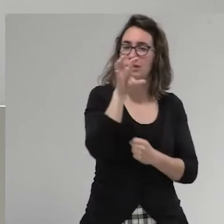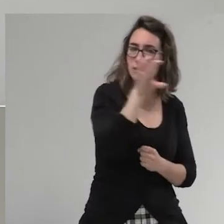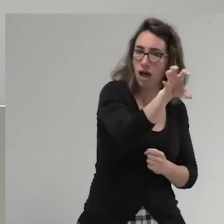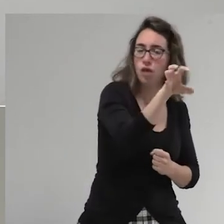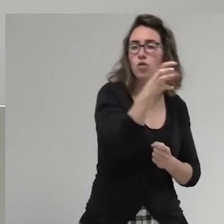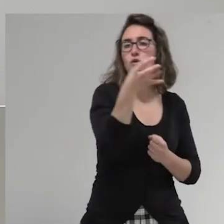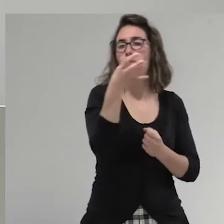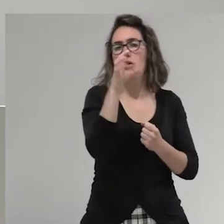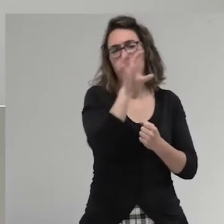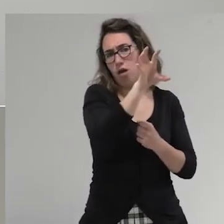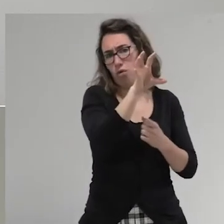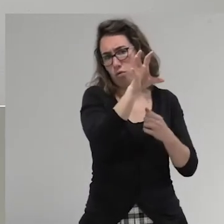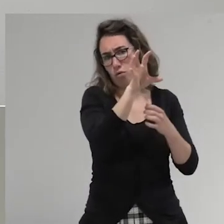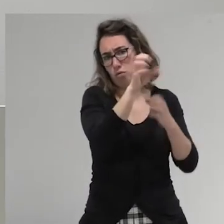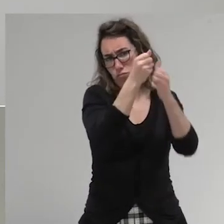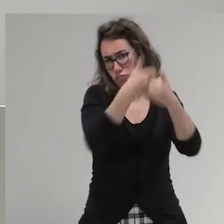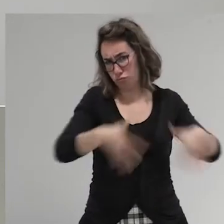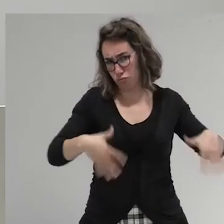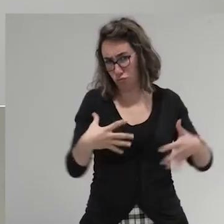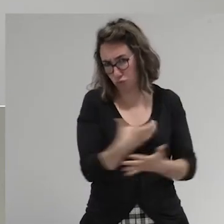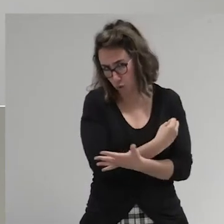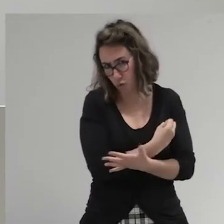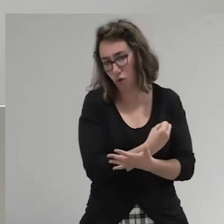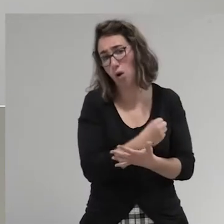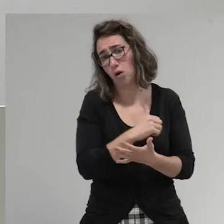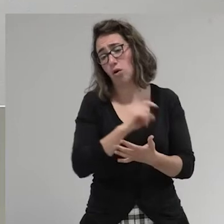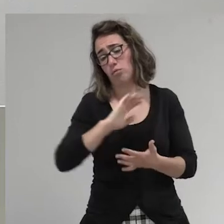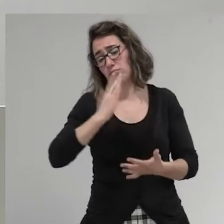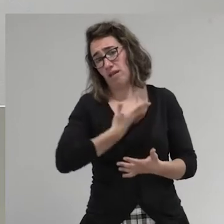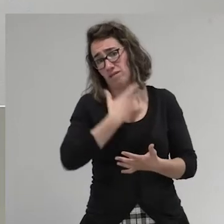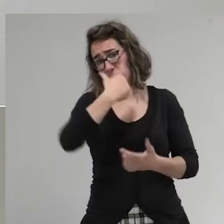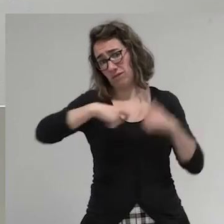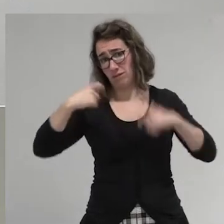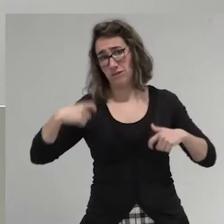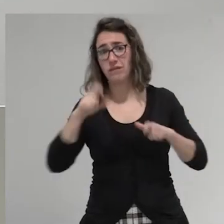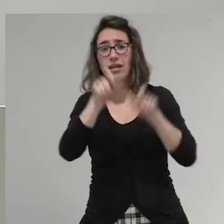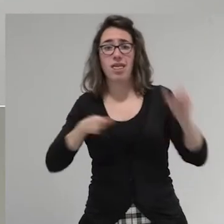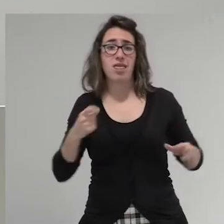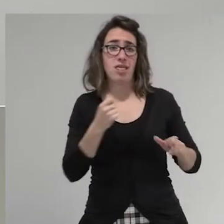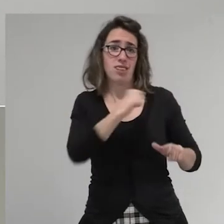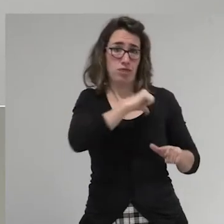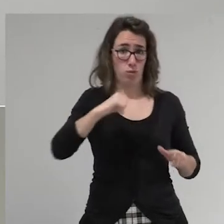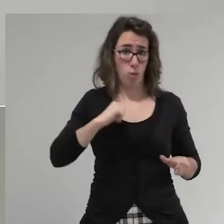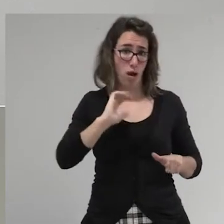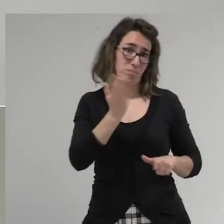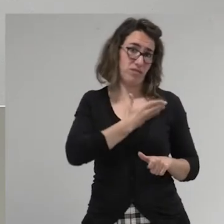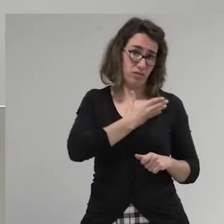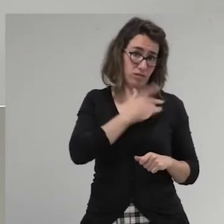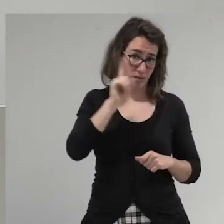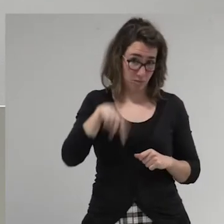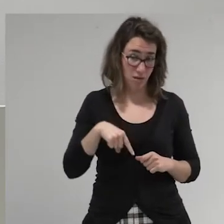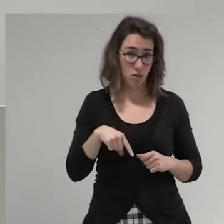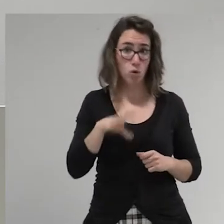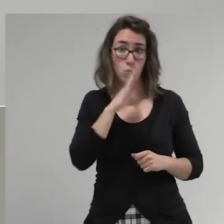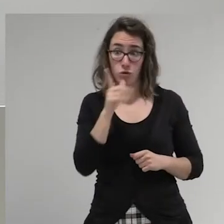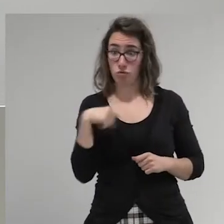ello depende, sino que también a nosotras como personas individuales, ¿no? Y es ahora cuando tenemos la